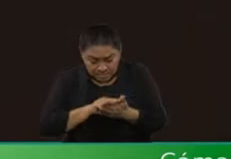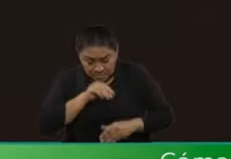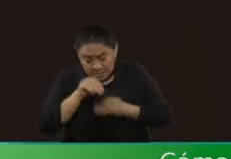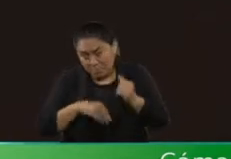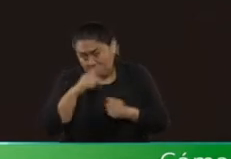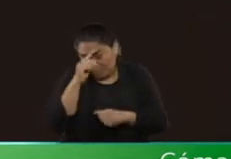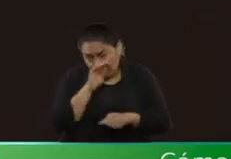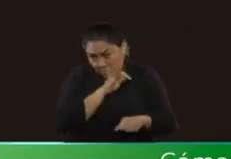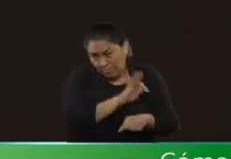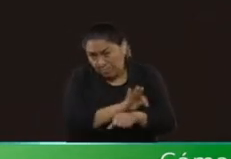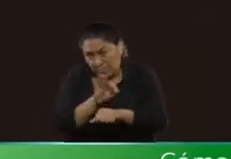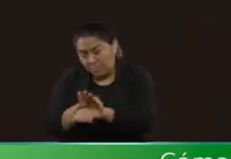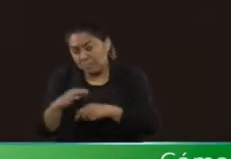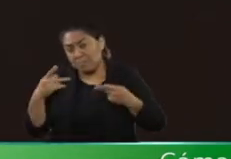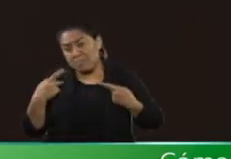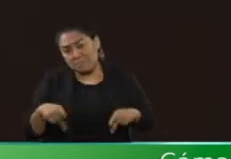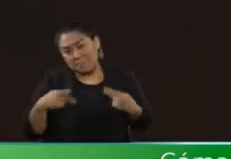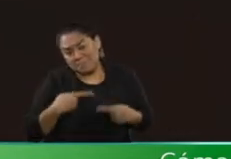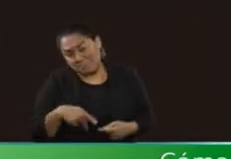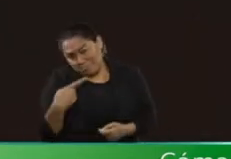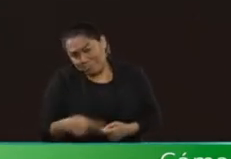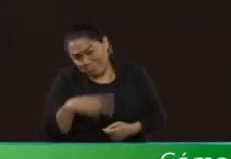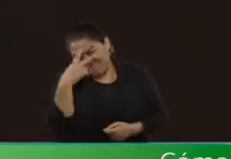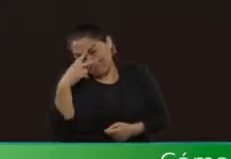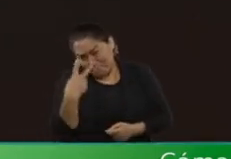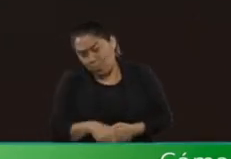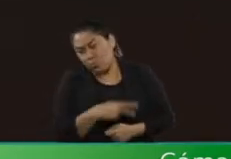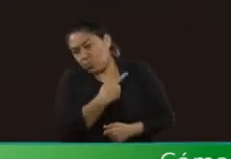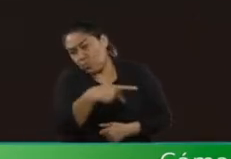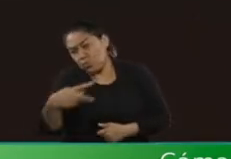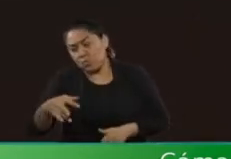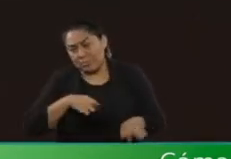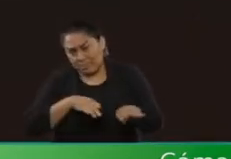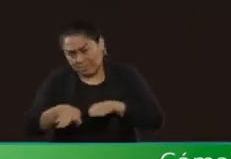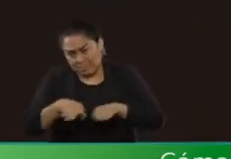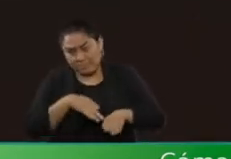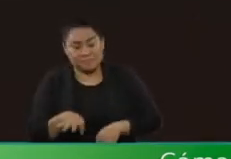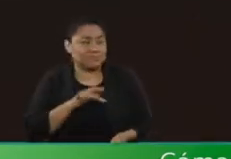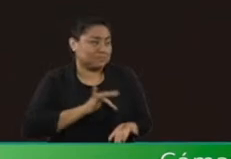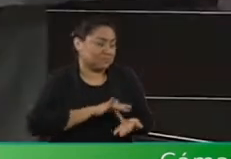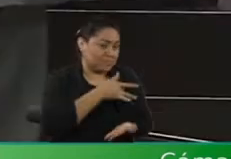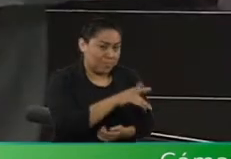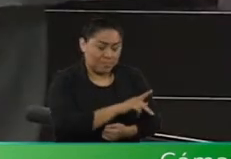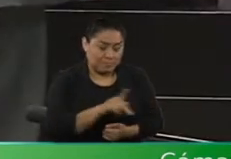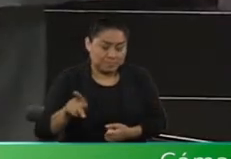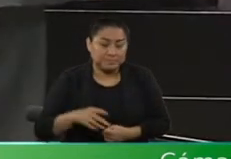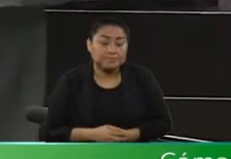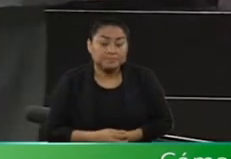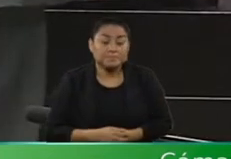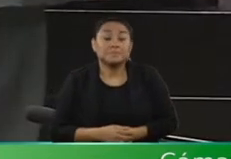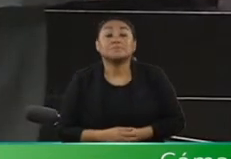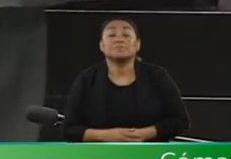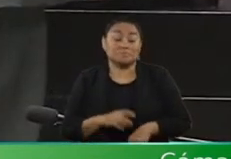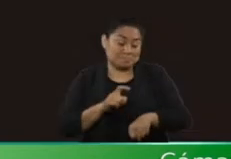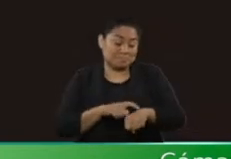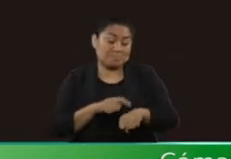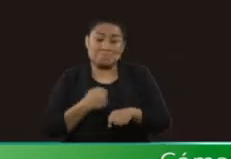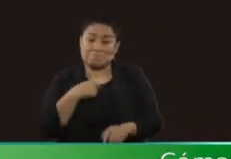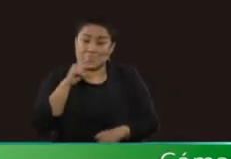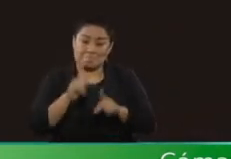sus trabajadores y a su gente. Muchas gracias a todas y a todos. Y les debo 25